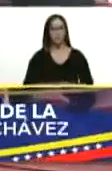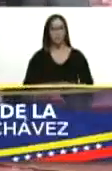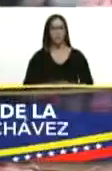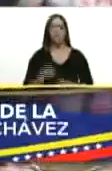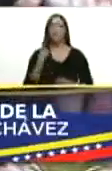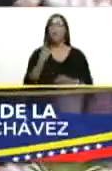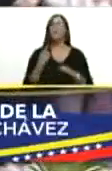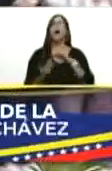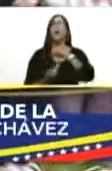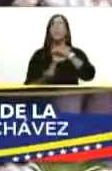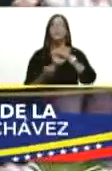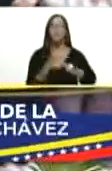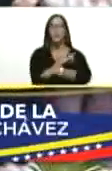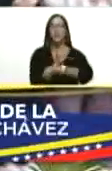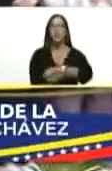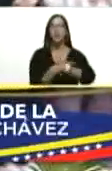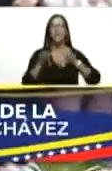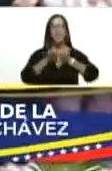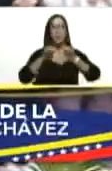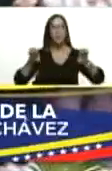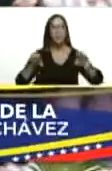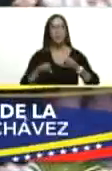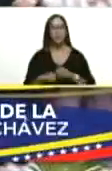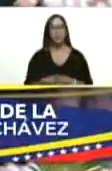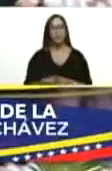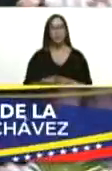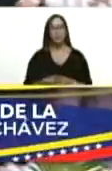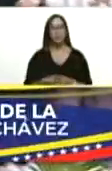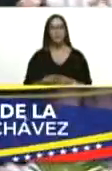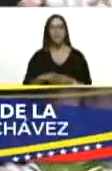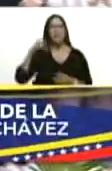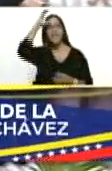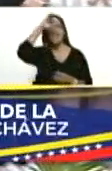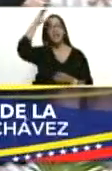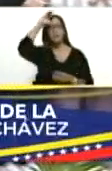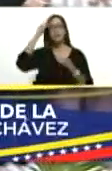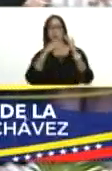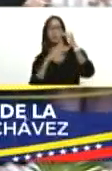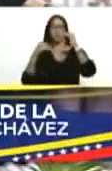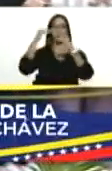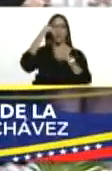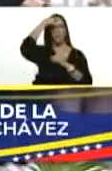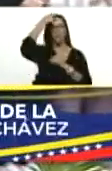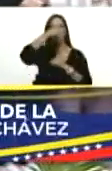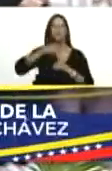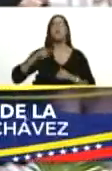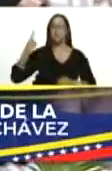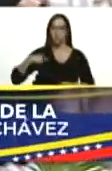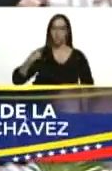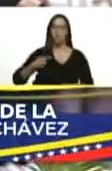Una base poderosa, la educación y la conciencia superior del pueblo, lo tenemos.